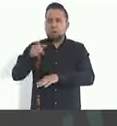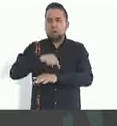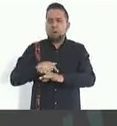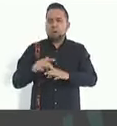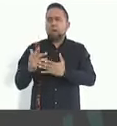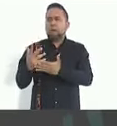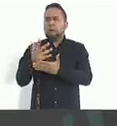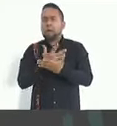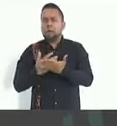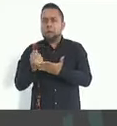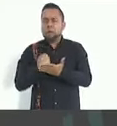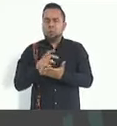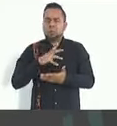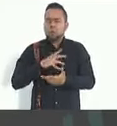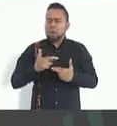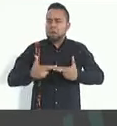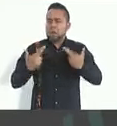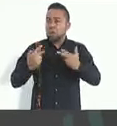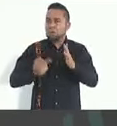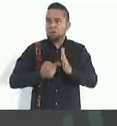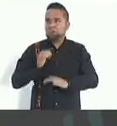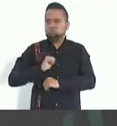utilidades récord,